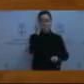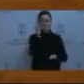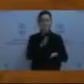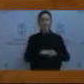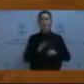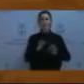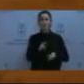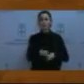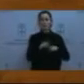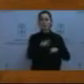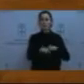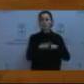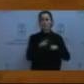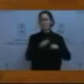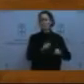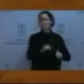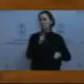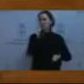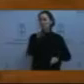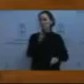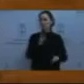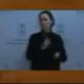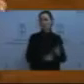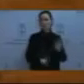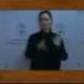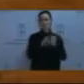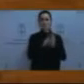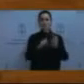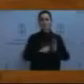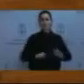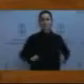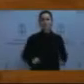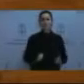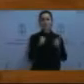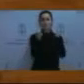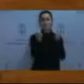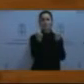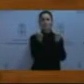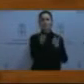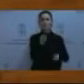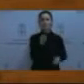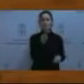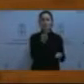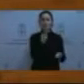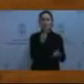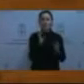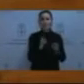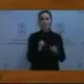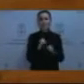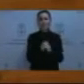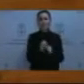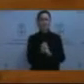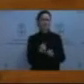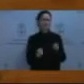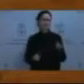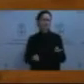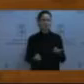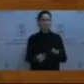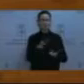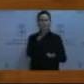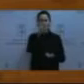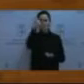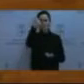agrarias. Por tanto, esta ley, que venía a salvar el obstáculo de la falta de equiparación de trabajo de la mujer con el hombre